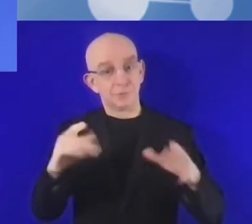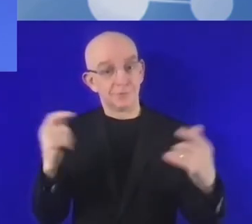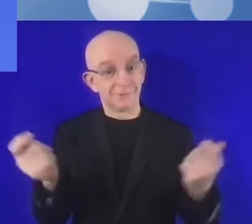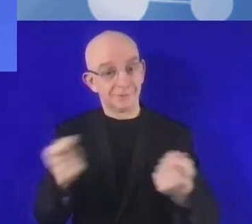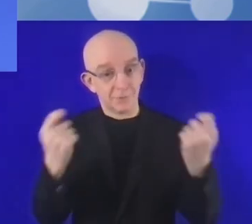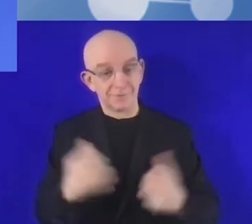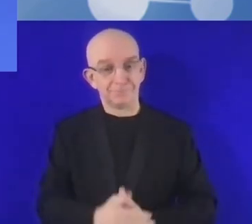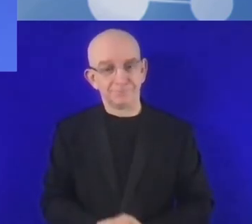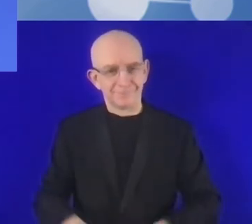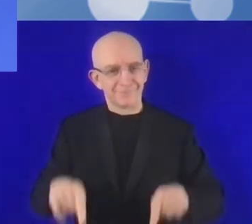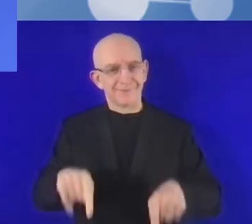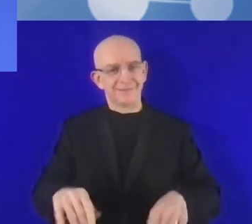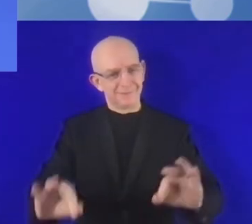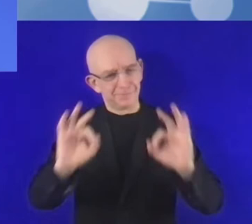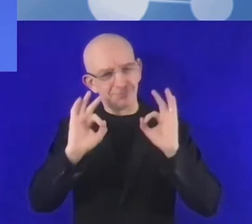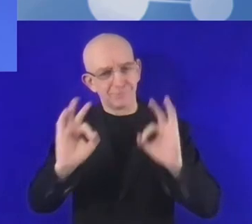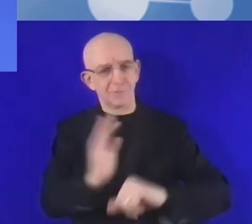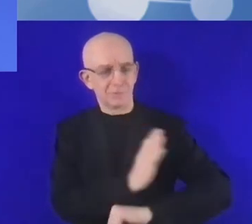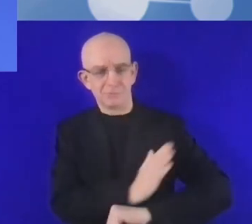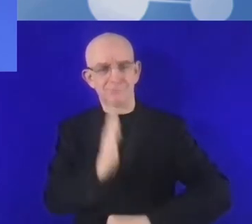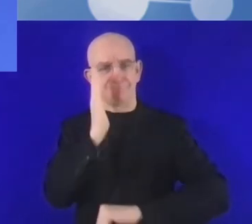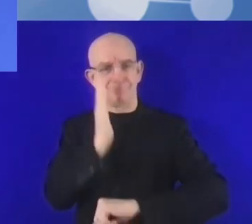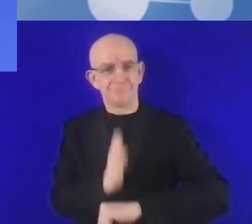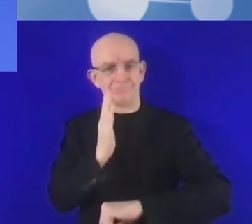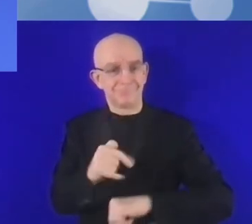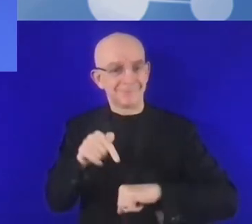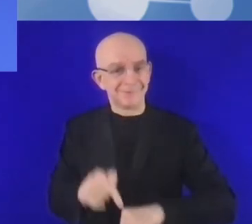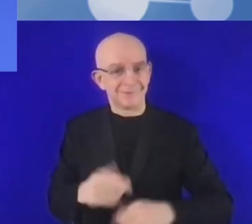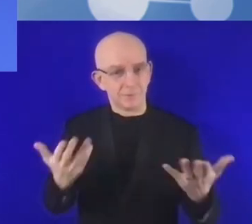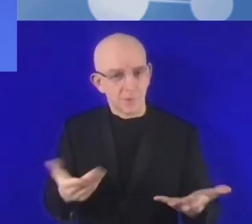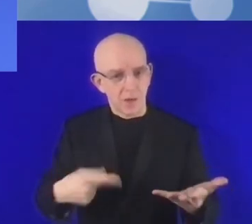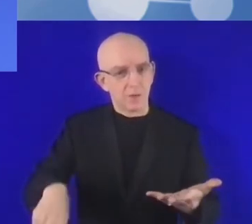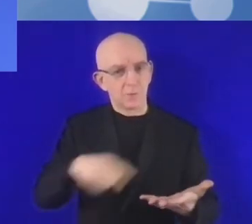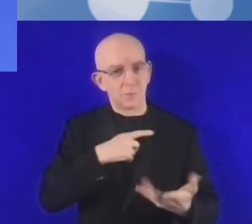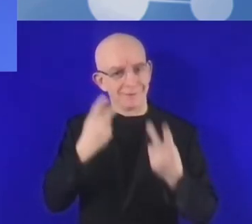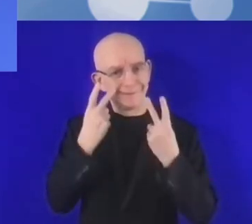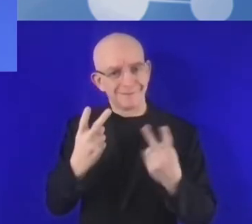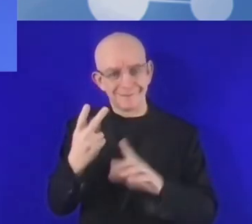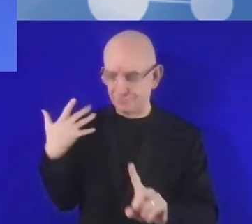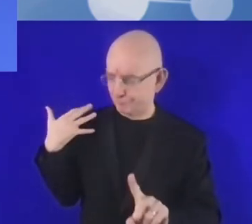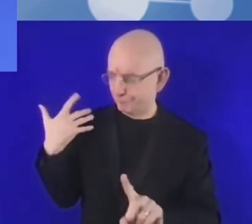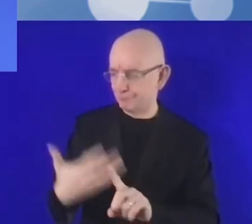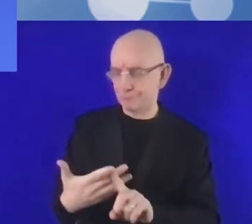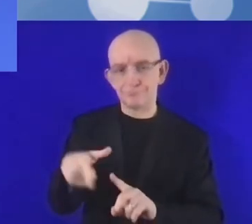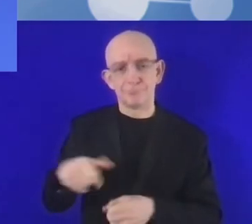Morawiecki. El Internet unido es el lema de esta